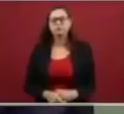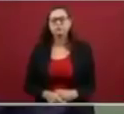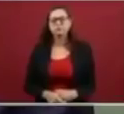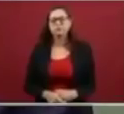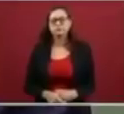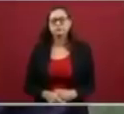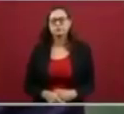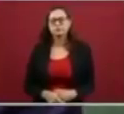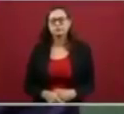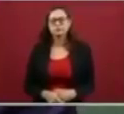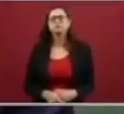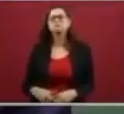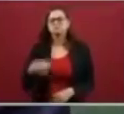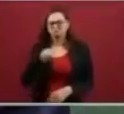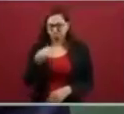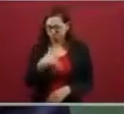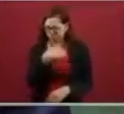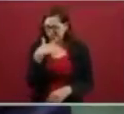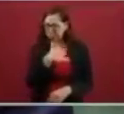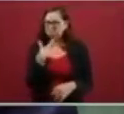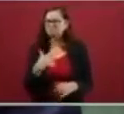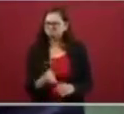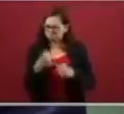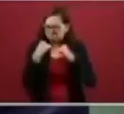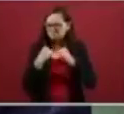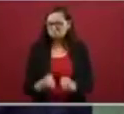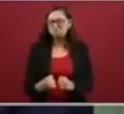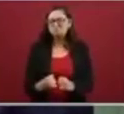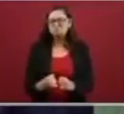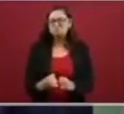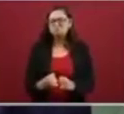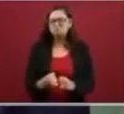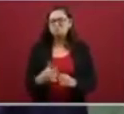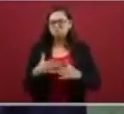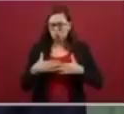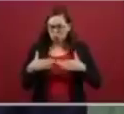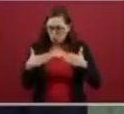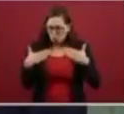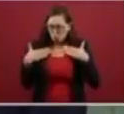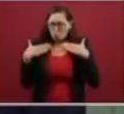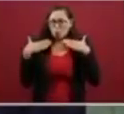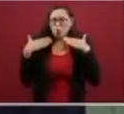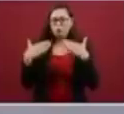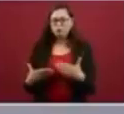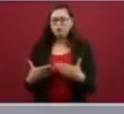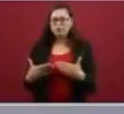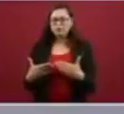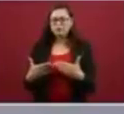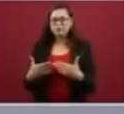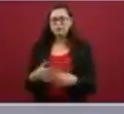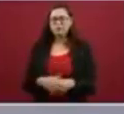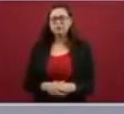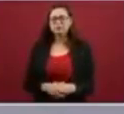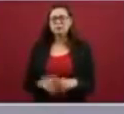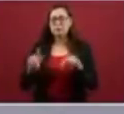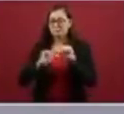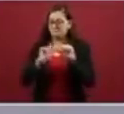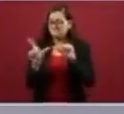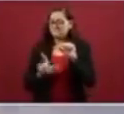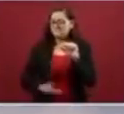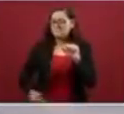Estoy convencido de que por sus abundantes recursos